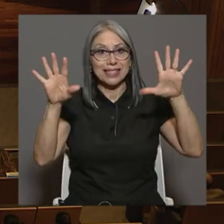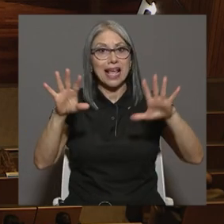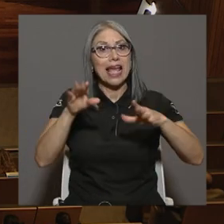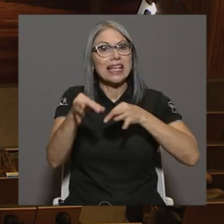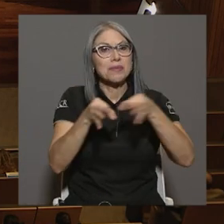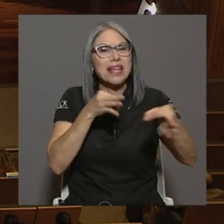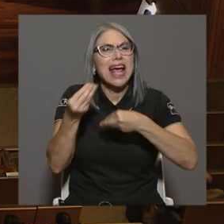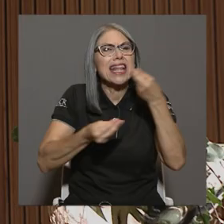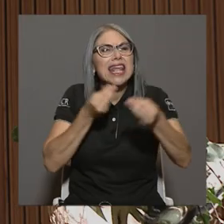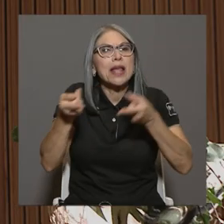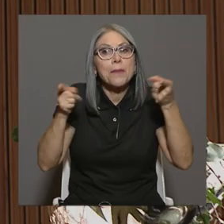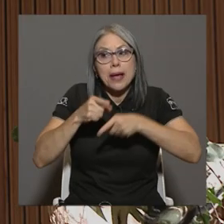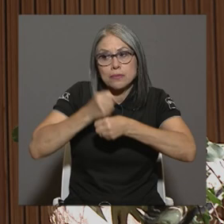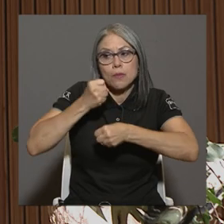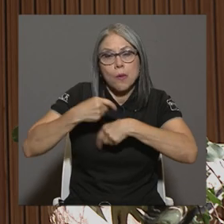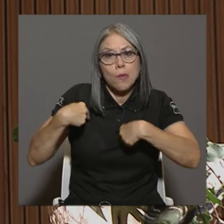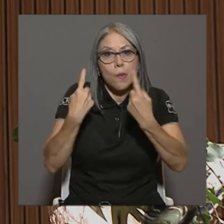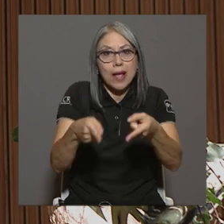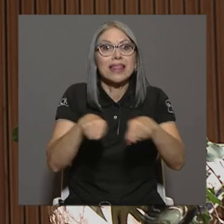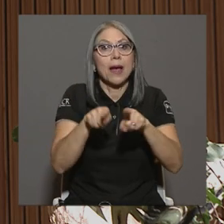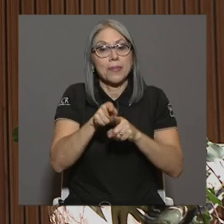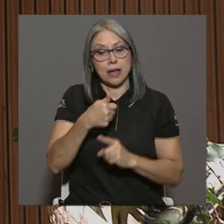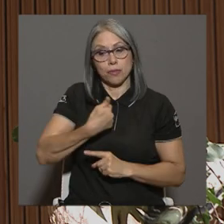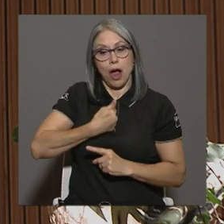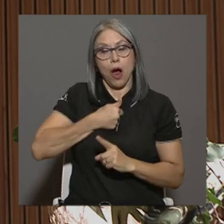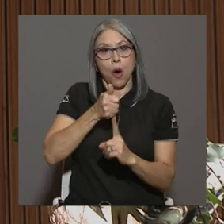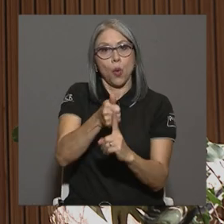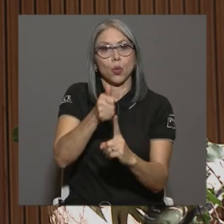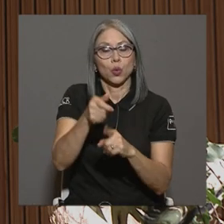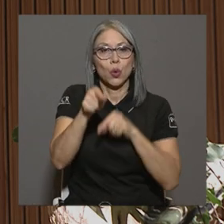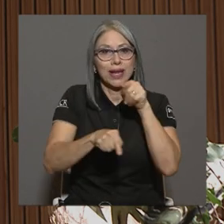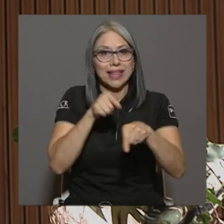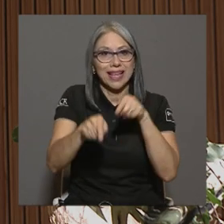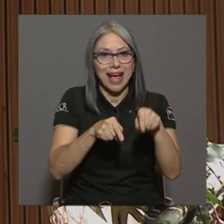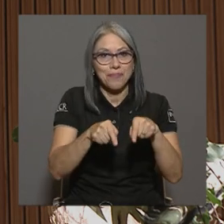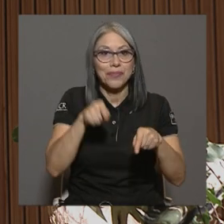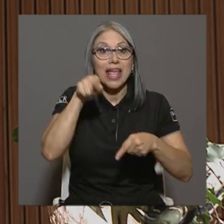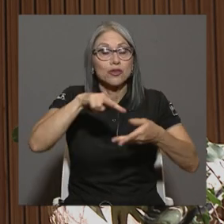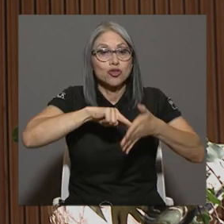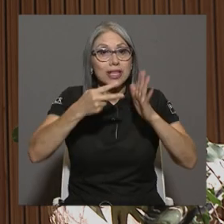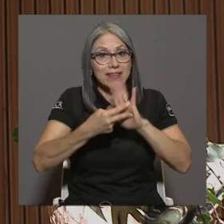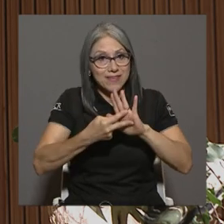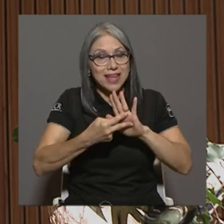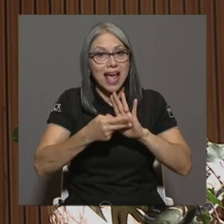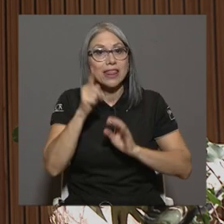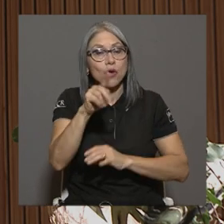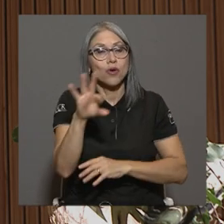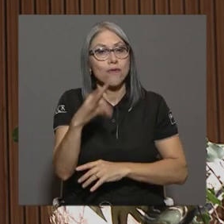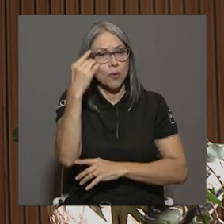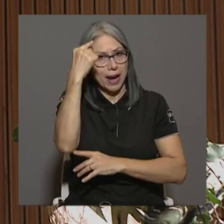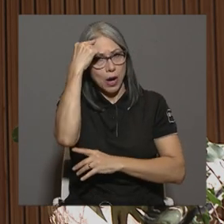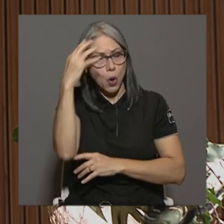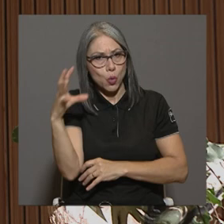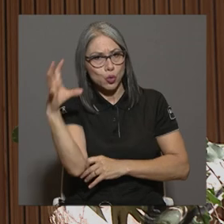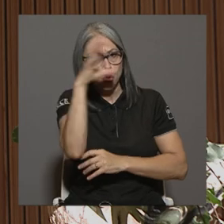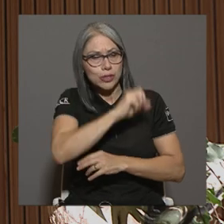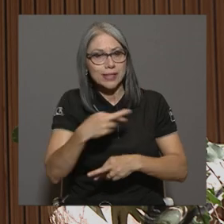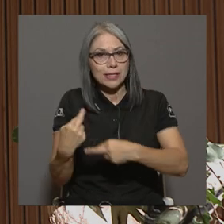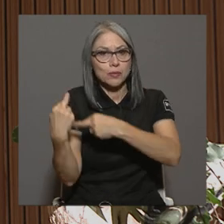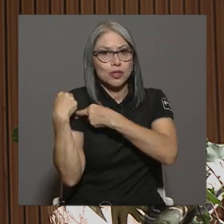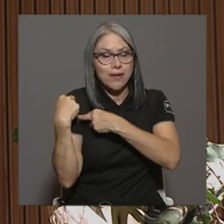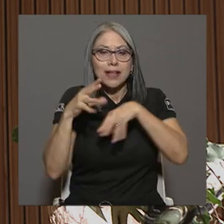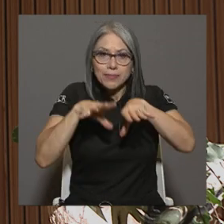también la autocrítica. Lo anterior, consecuentemente, conlleva a asumir de manera consciente y responsable